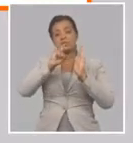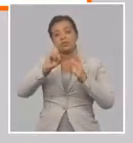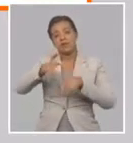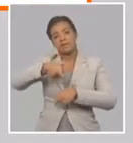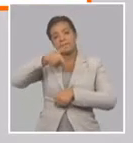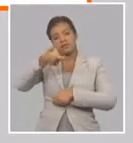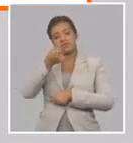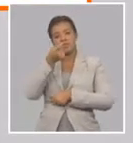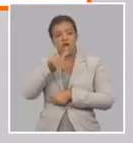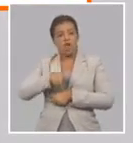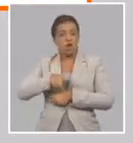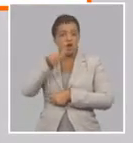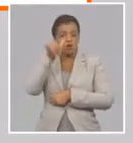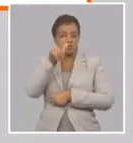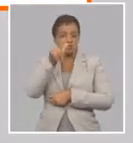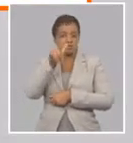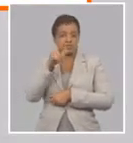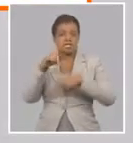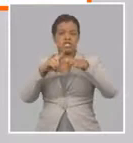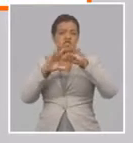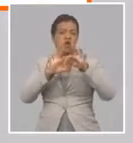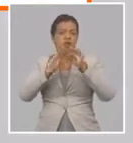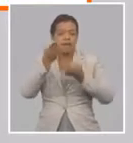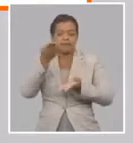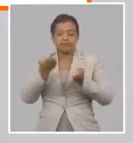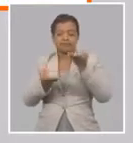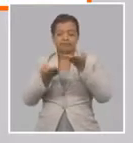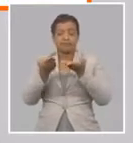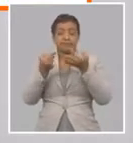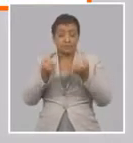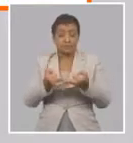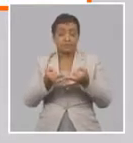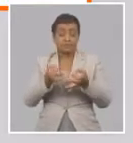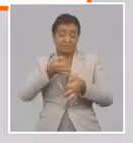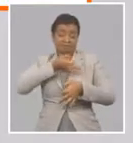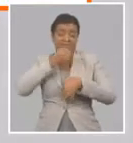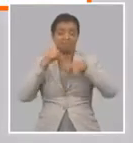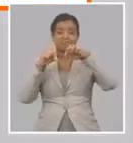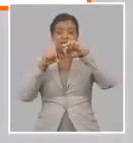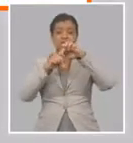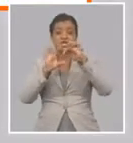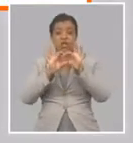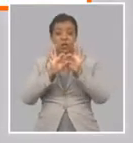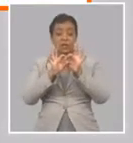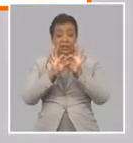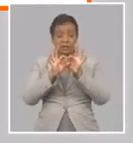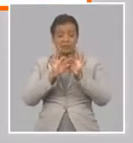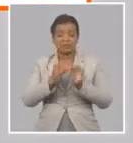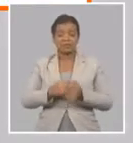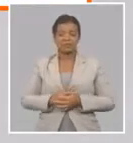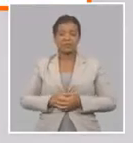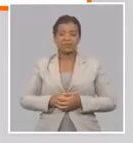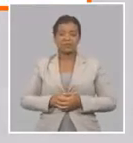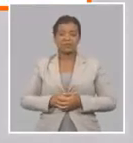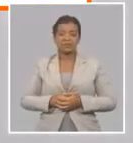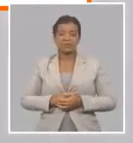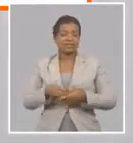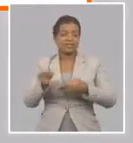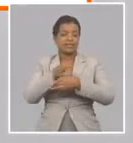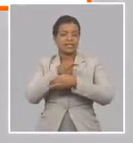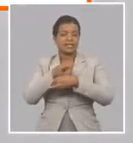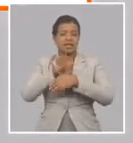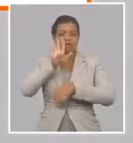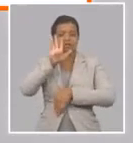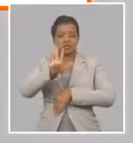que para llevarlo a kilogramos correcto para seguir el ejemplo que explique ahorita qué es lo que más la gente pregunta eso se traduce en